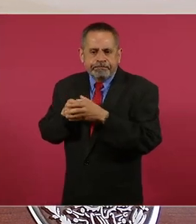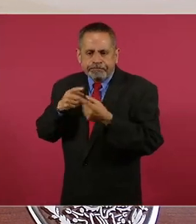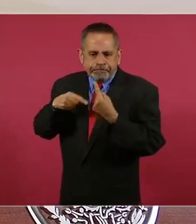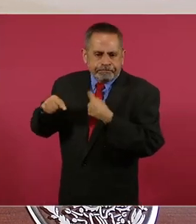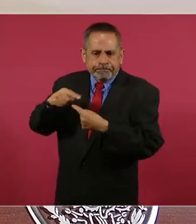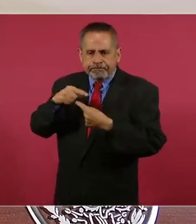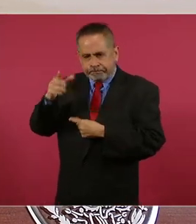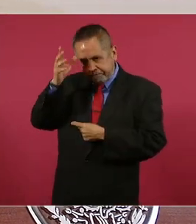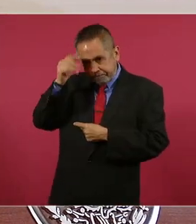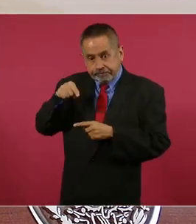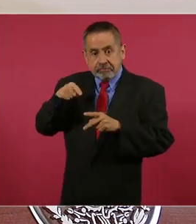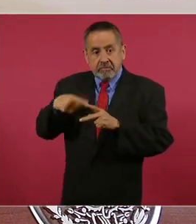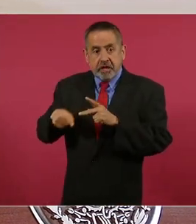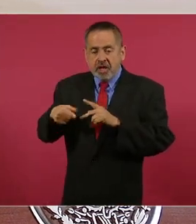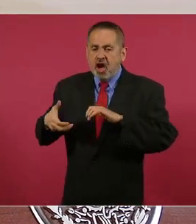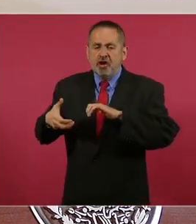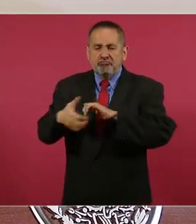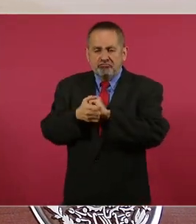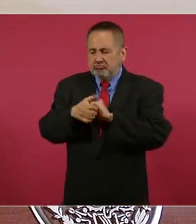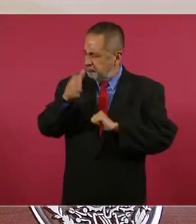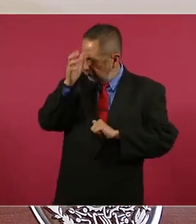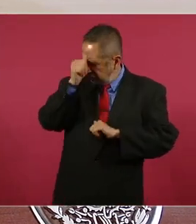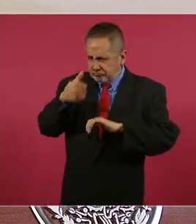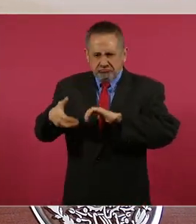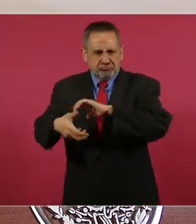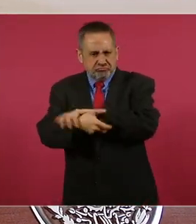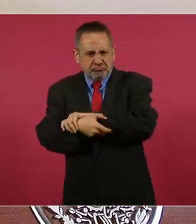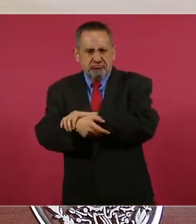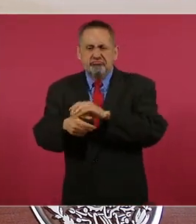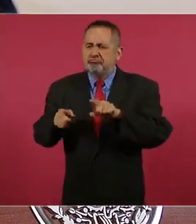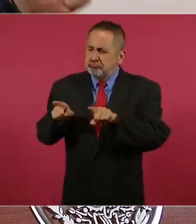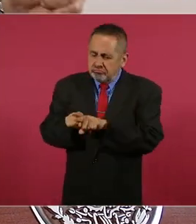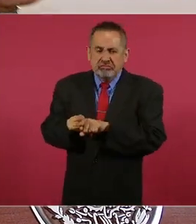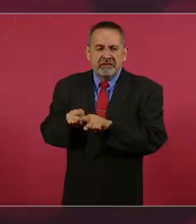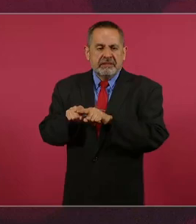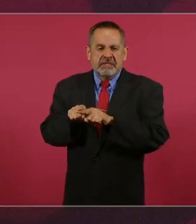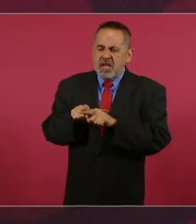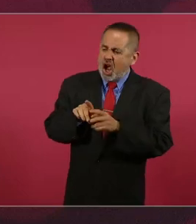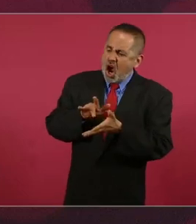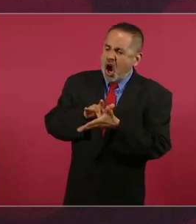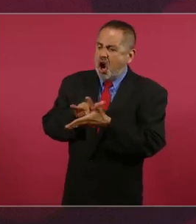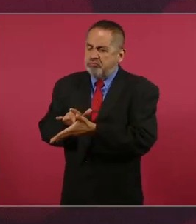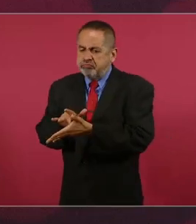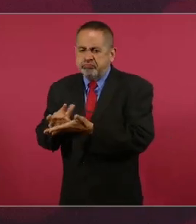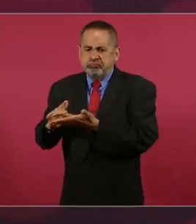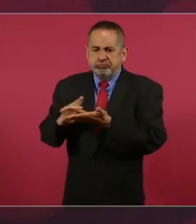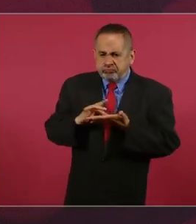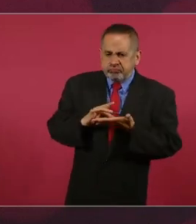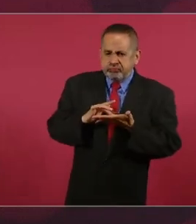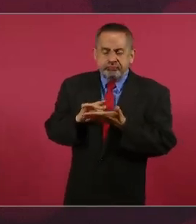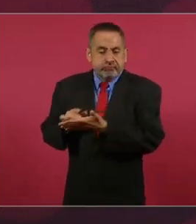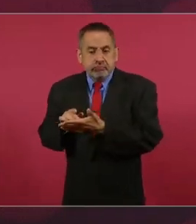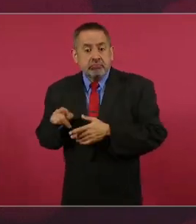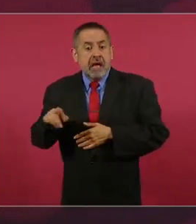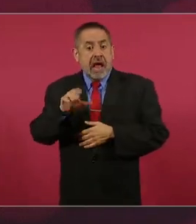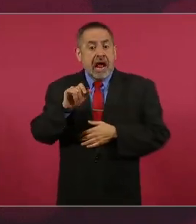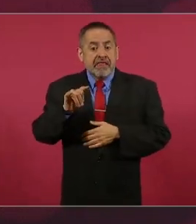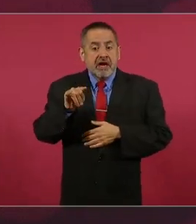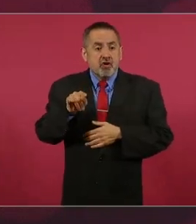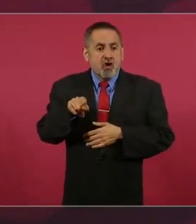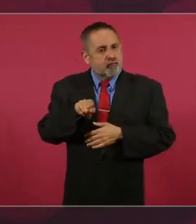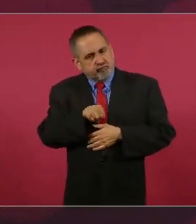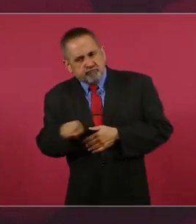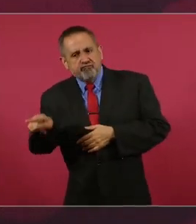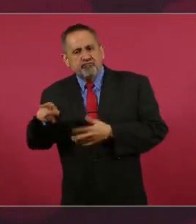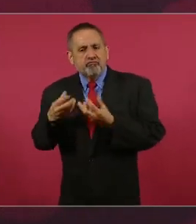ponían de acuerdo y ahí pactaron de que se tenían que ayudar mutuamente. Entonces, Catarino se va con los colombianos